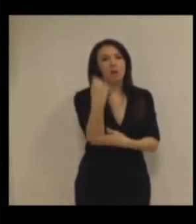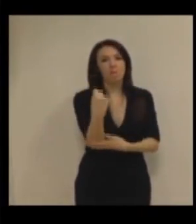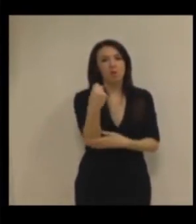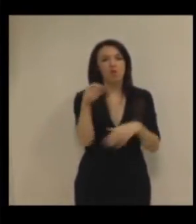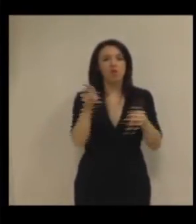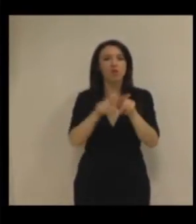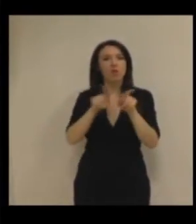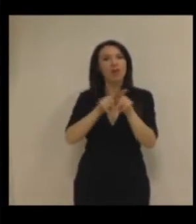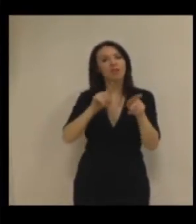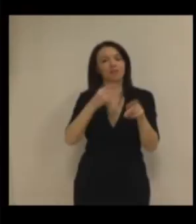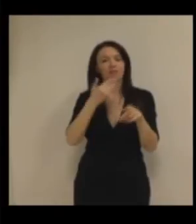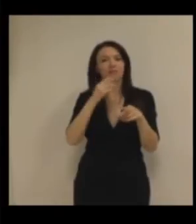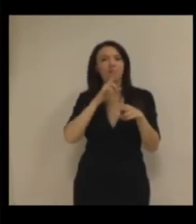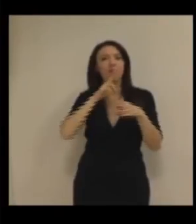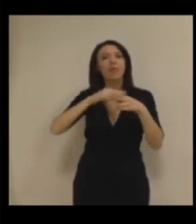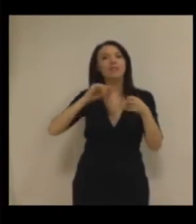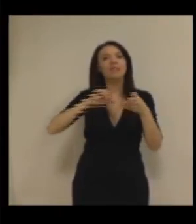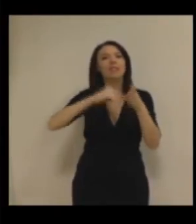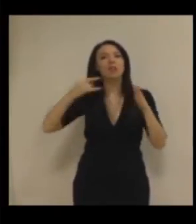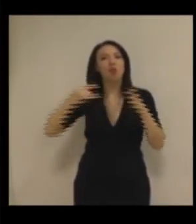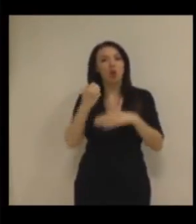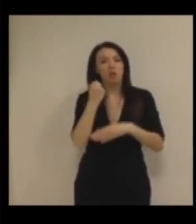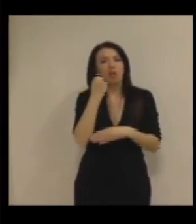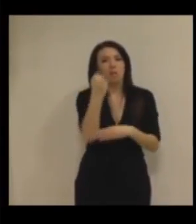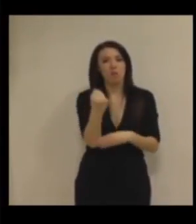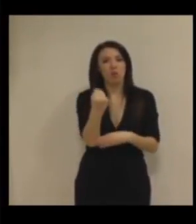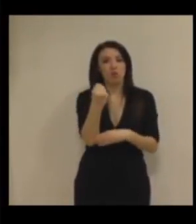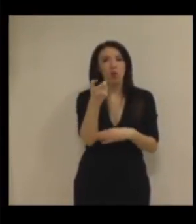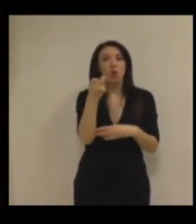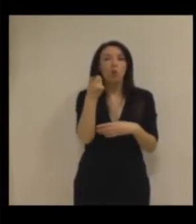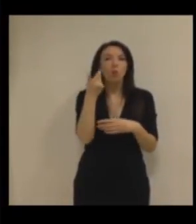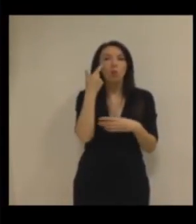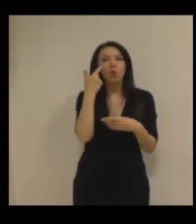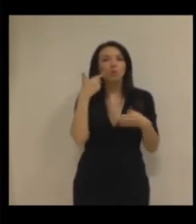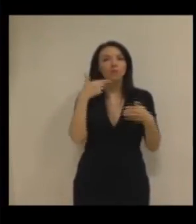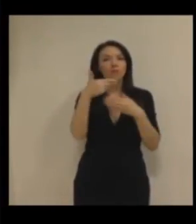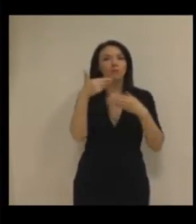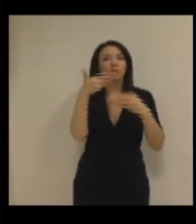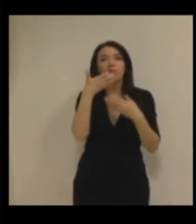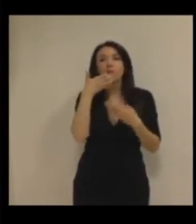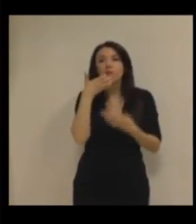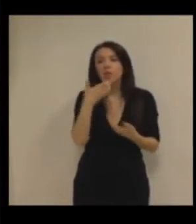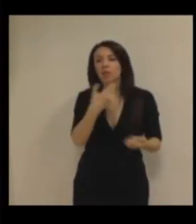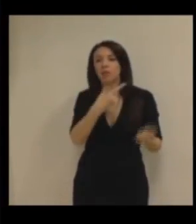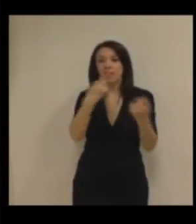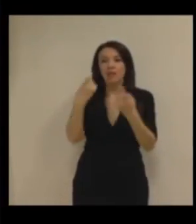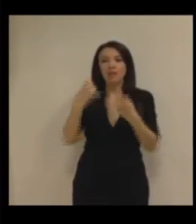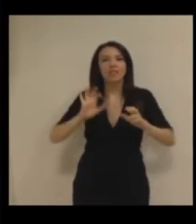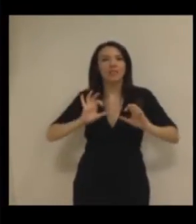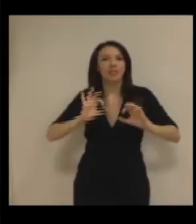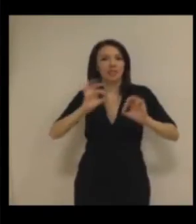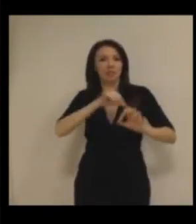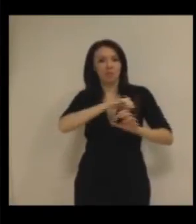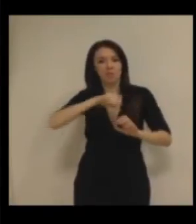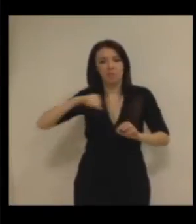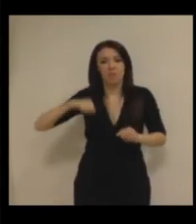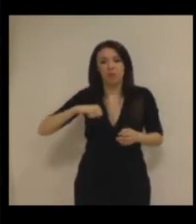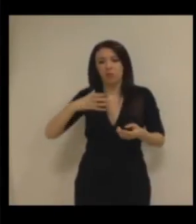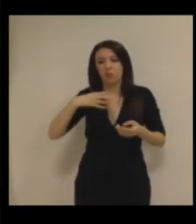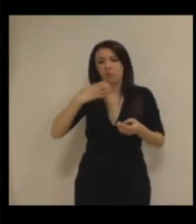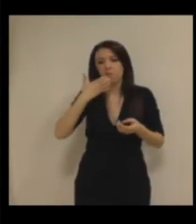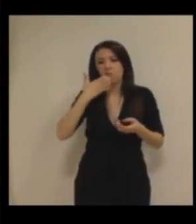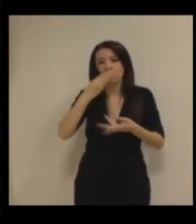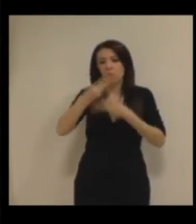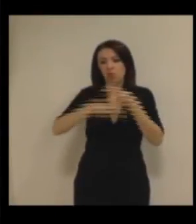como tecnologías de apoyo. Un poco en miras de si tengo una necesidad en particular para utilizar tal o